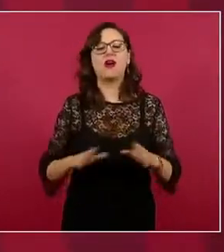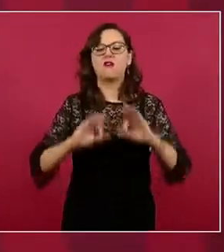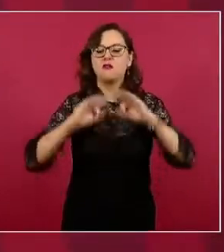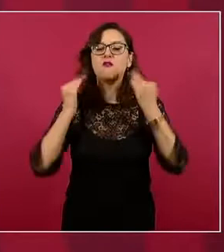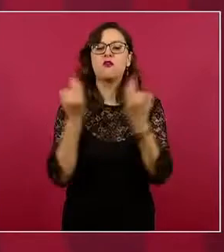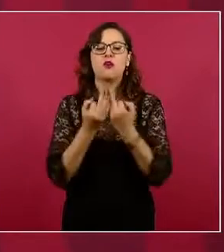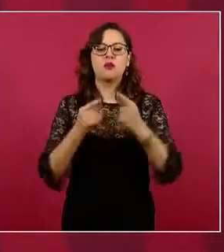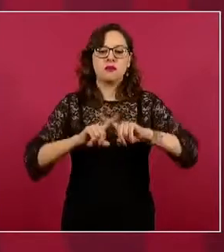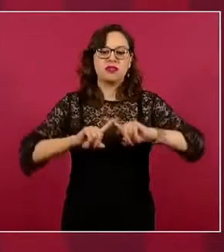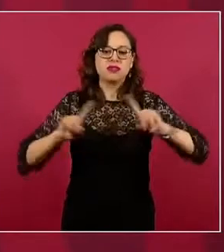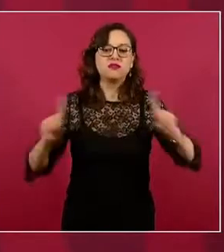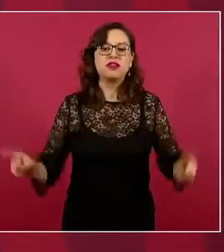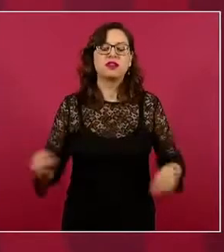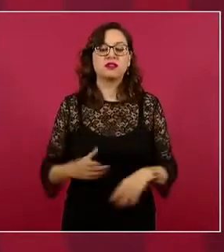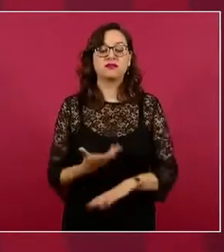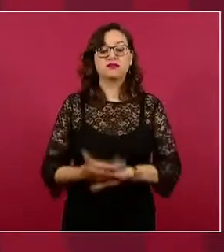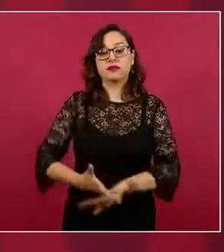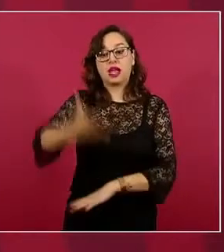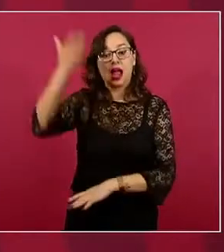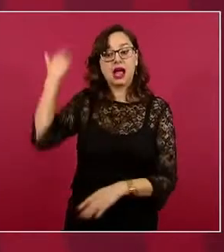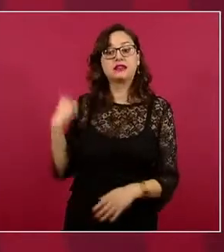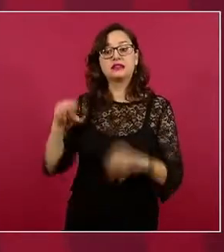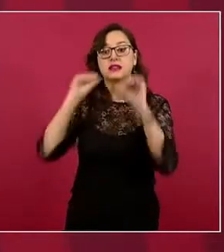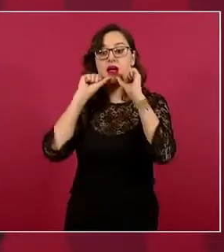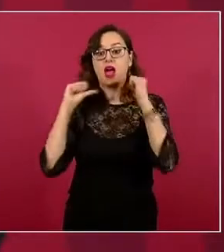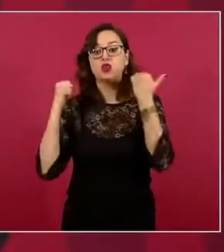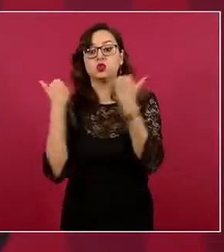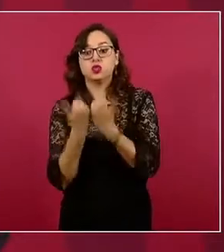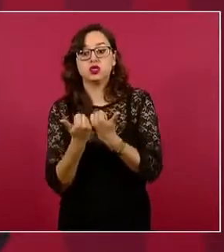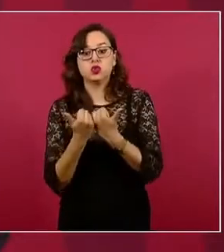a todas las asociaciones se les daba dinero.